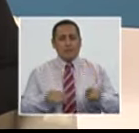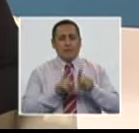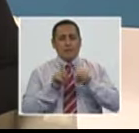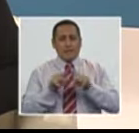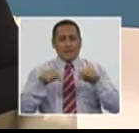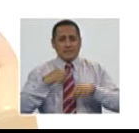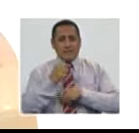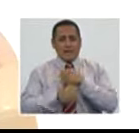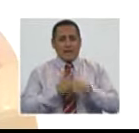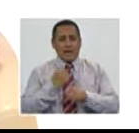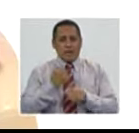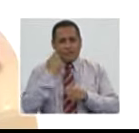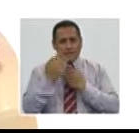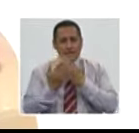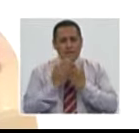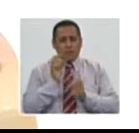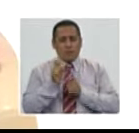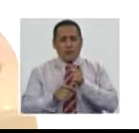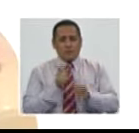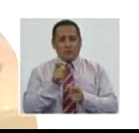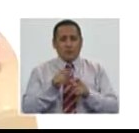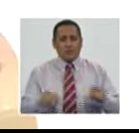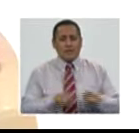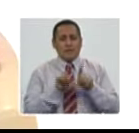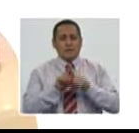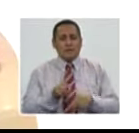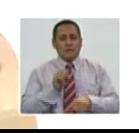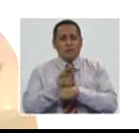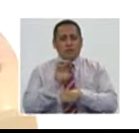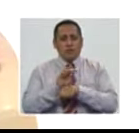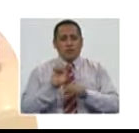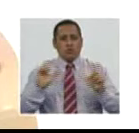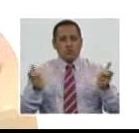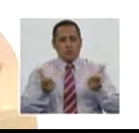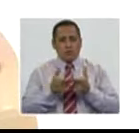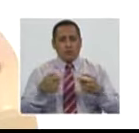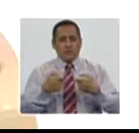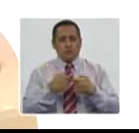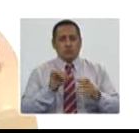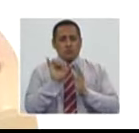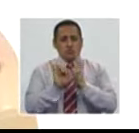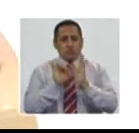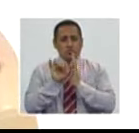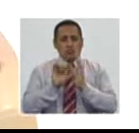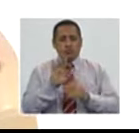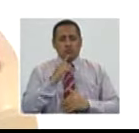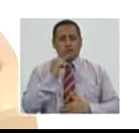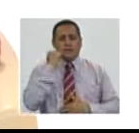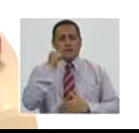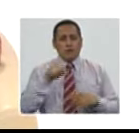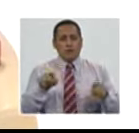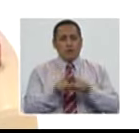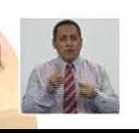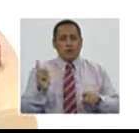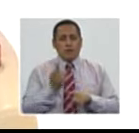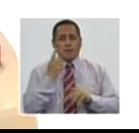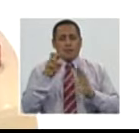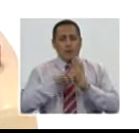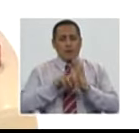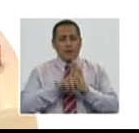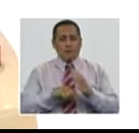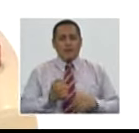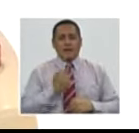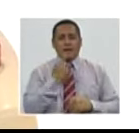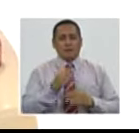temas claro incluso este año para acercarnos la gente se ha instaurado un programa en YouTube a veces tus derechos también y justo el primer programa